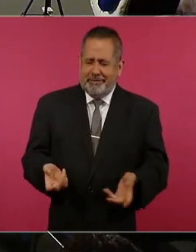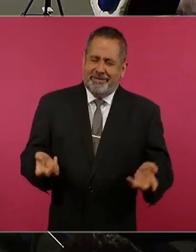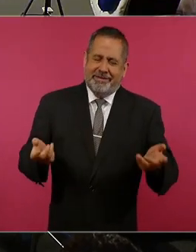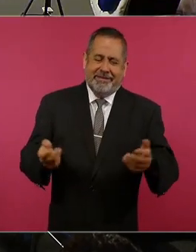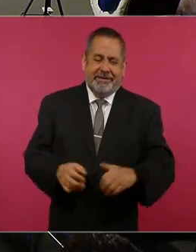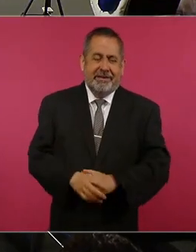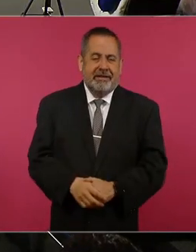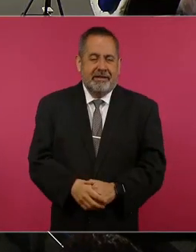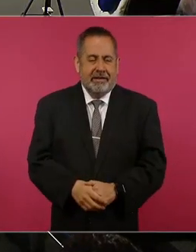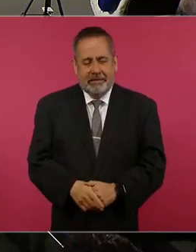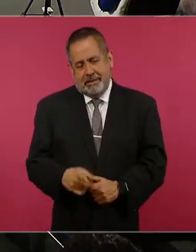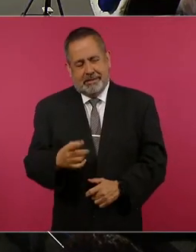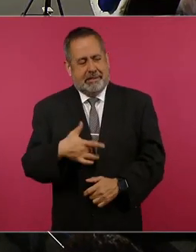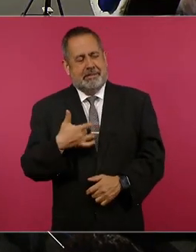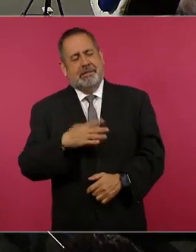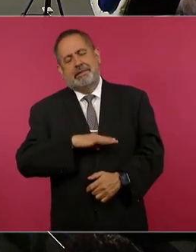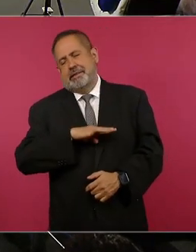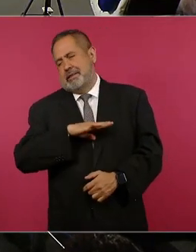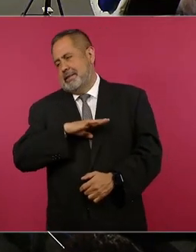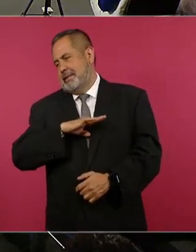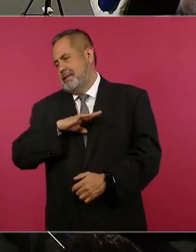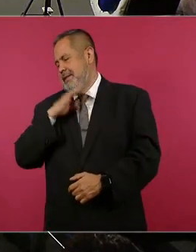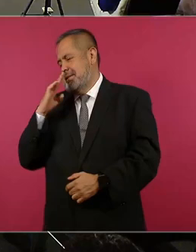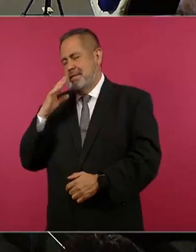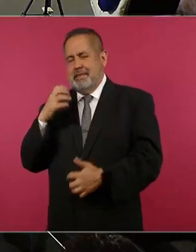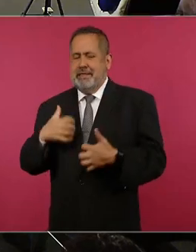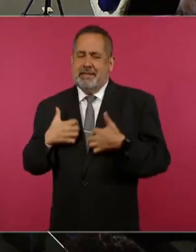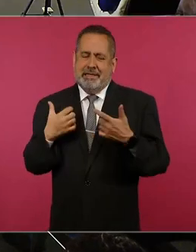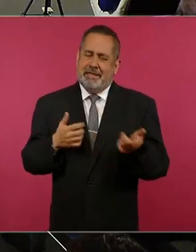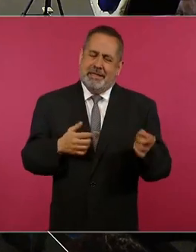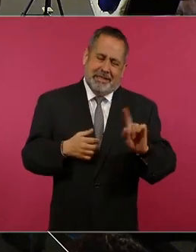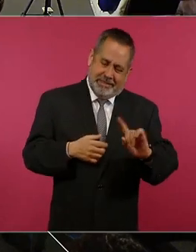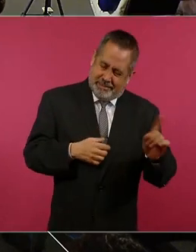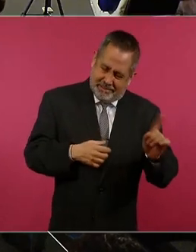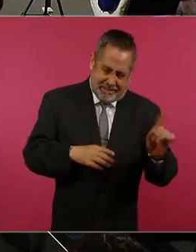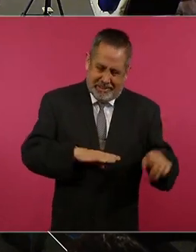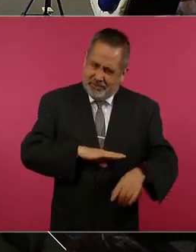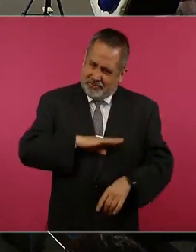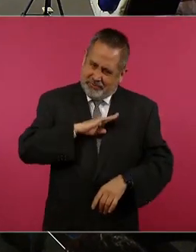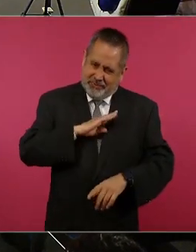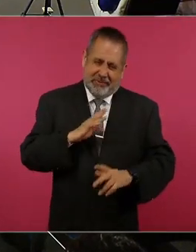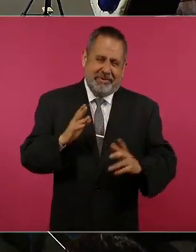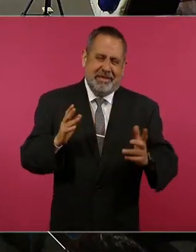Eso se calienta, ¿verdad?, este